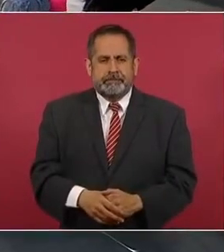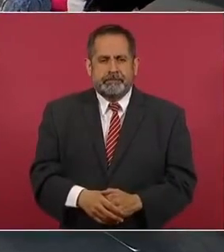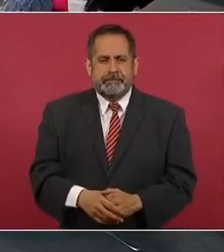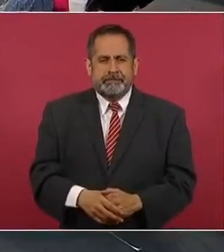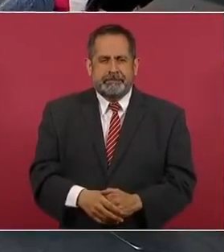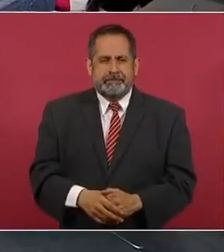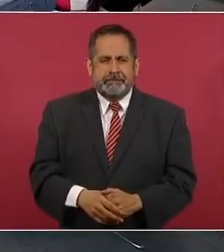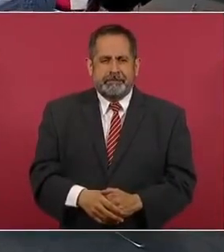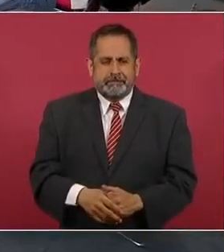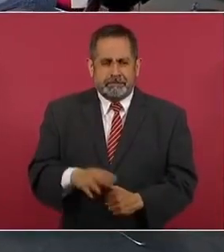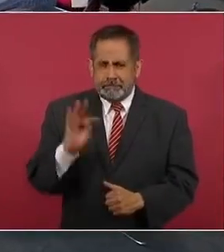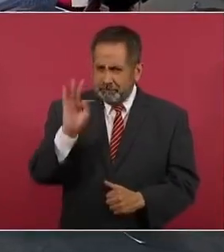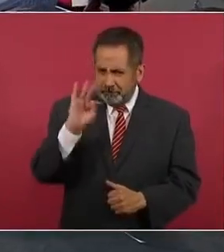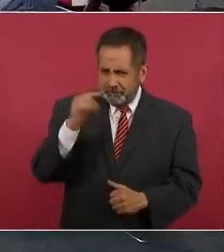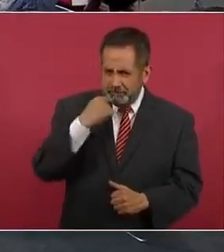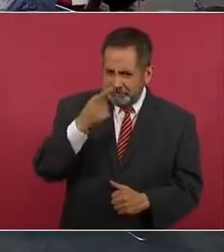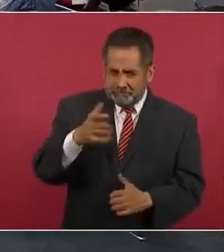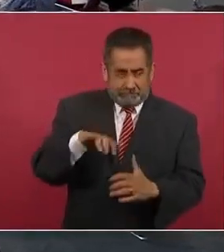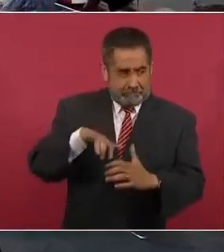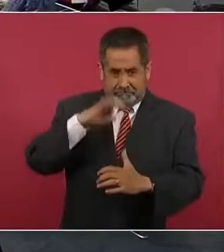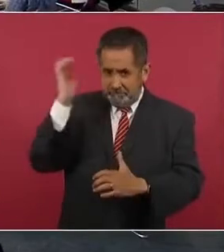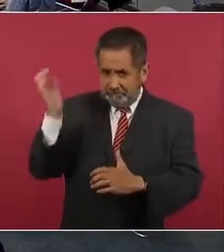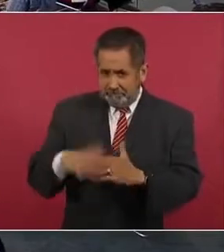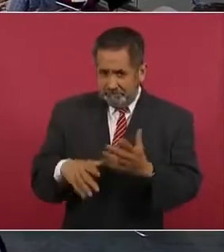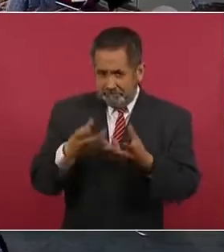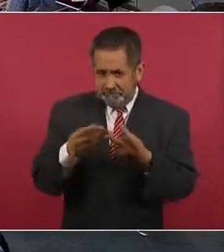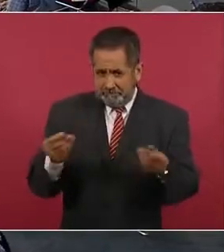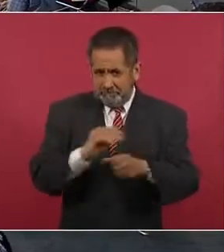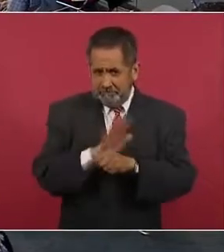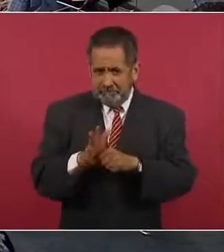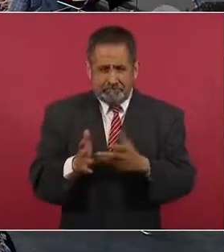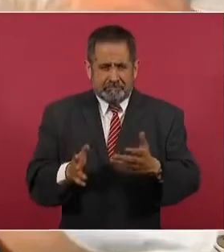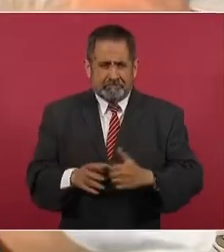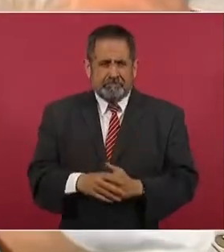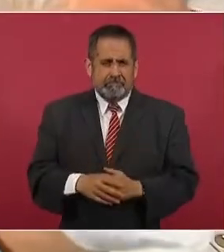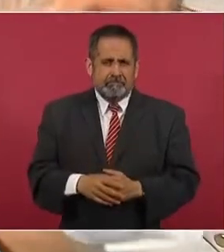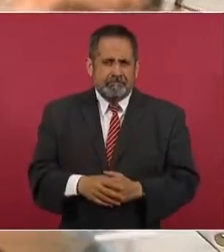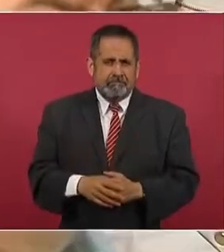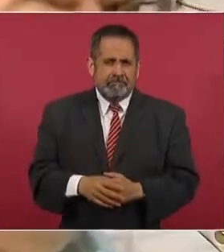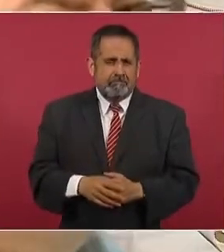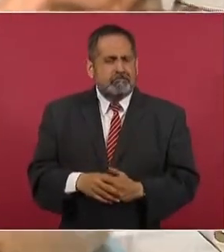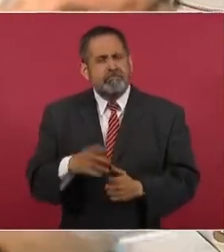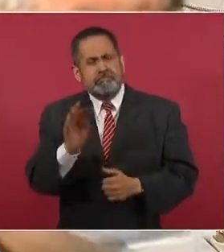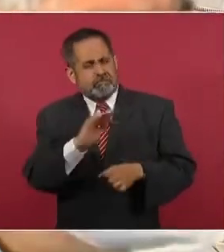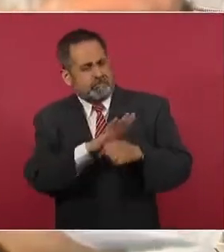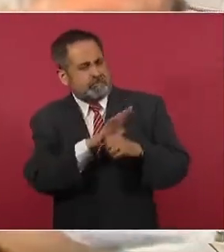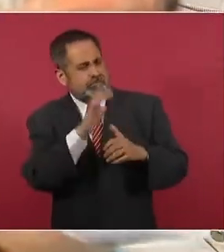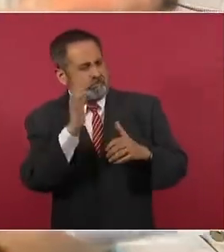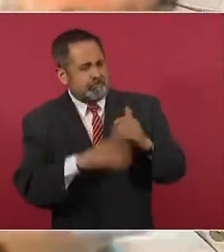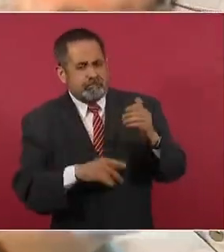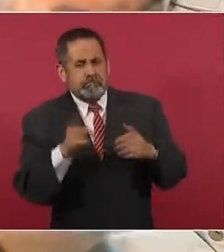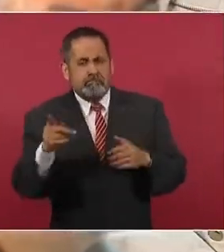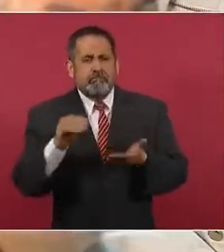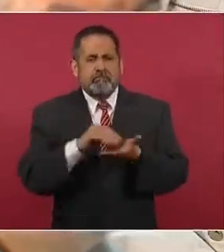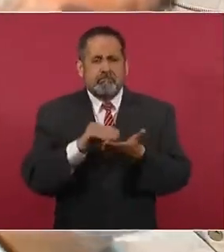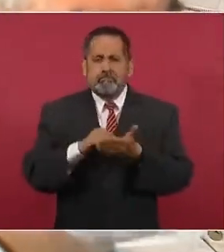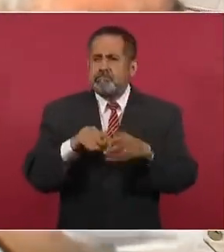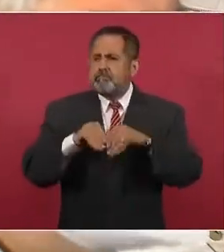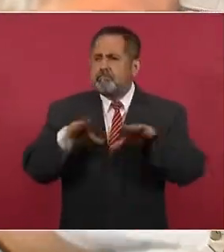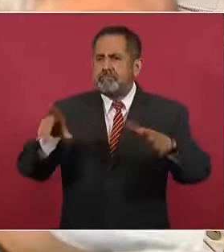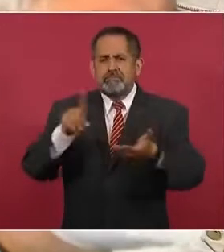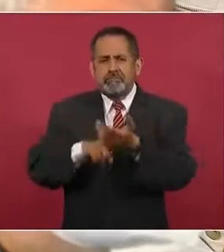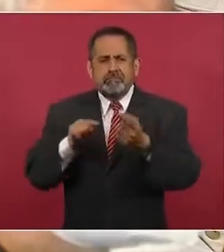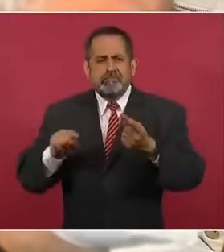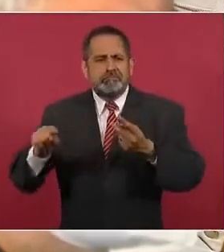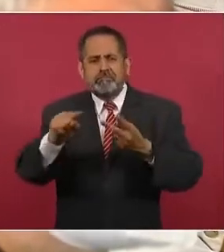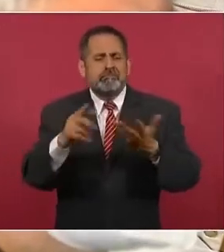Dices que si ya damos por terminada la pandemia. ¿Se terminaría la pandemia, pero la epidemia seguiría o ya